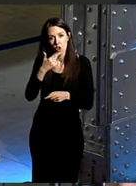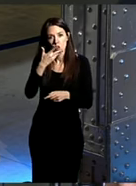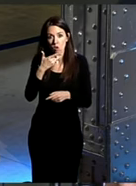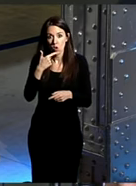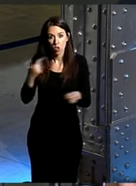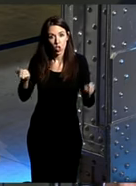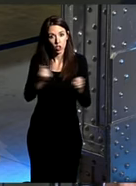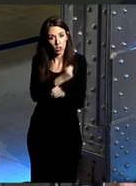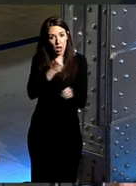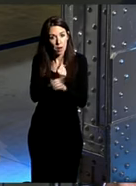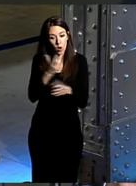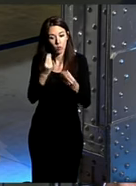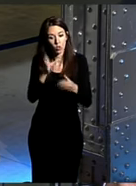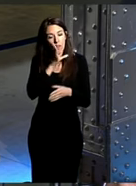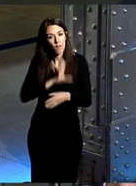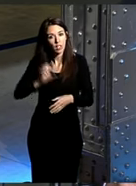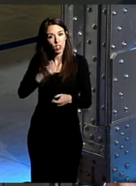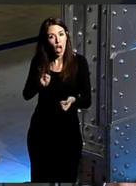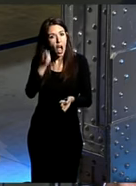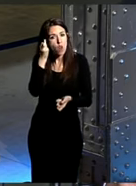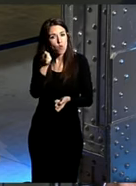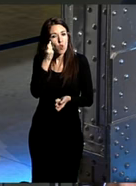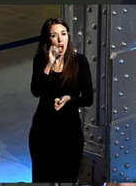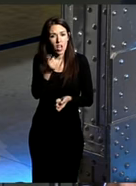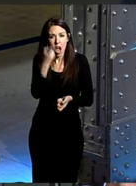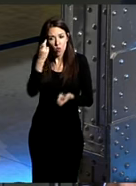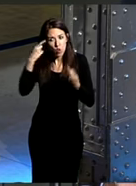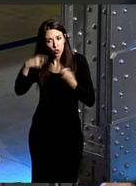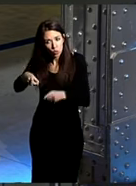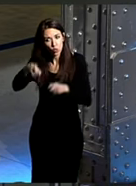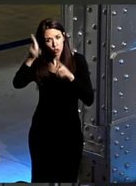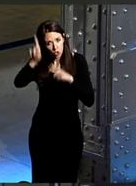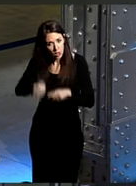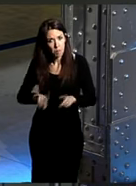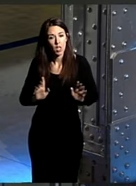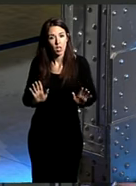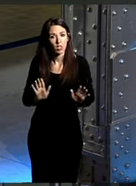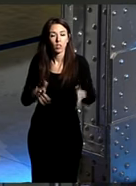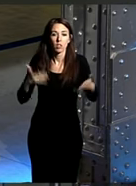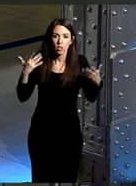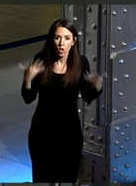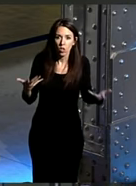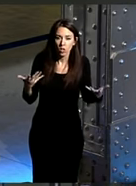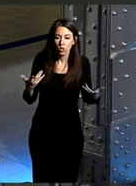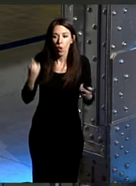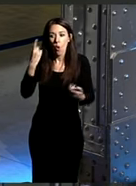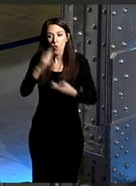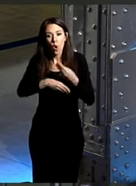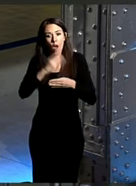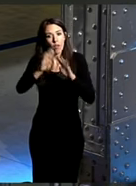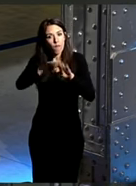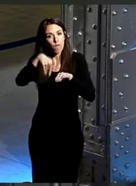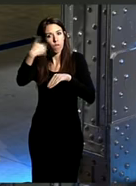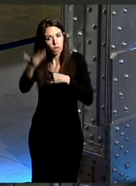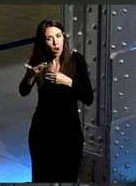tu trabajo y me parece fantástico. Tengo alumnos que han sido alumnos tuyos. Entonces, lo que uno hace fuera